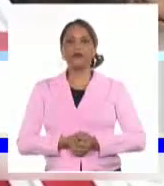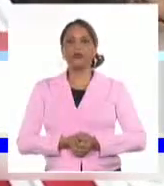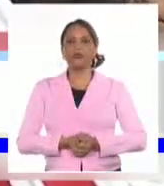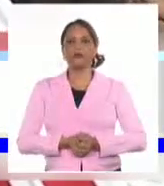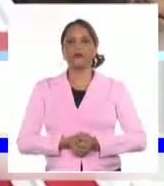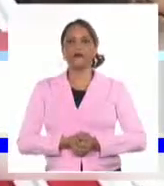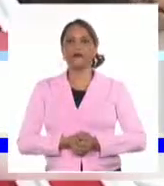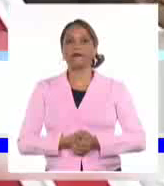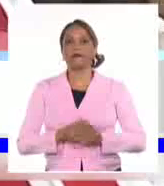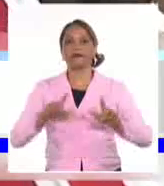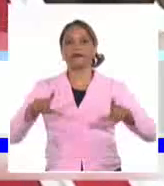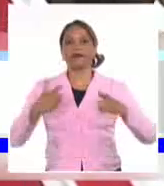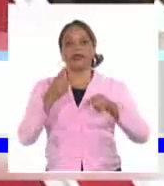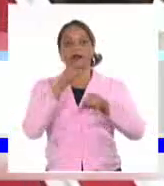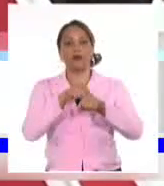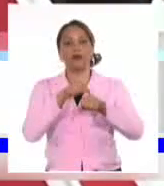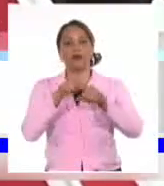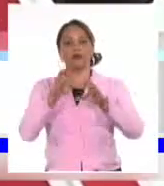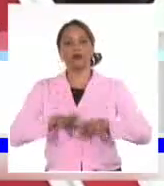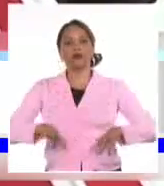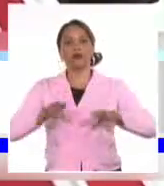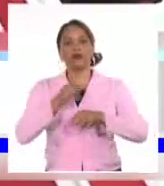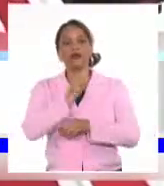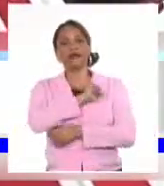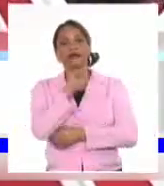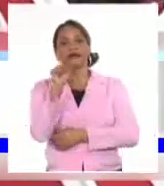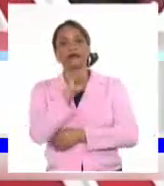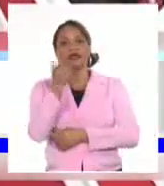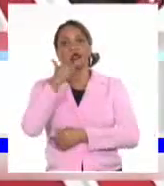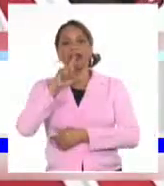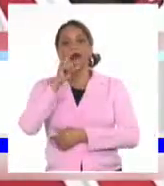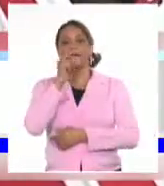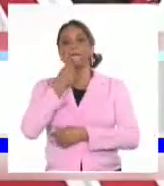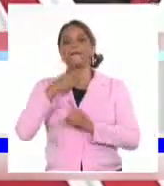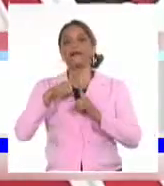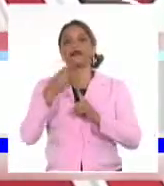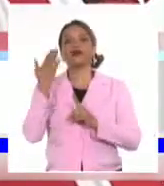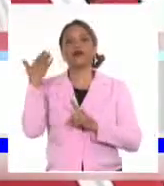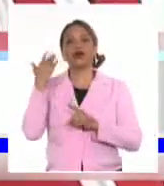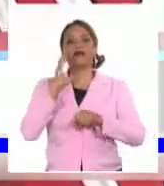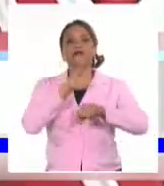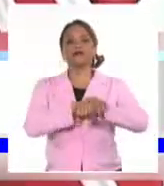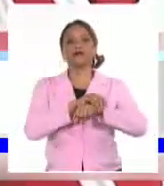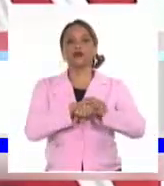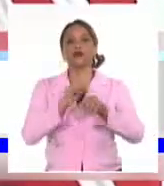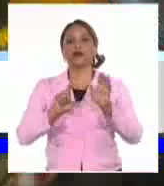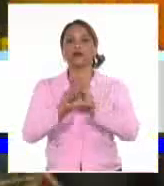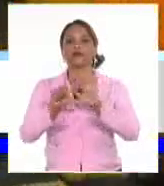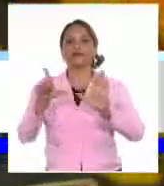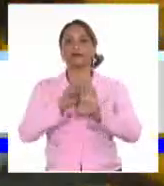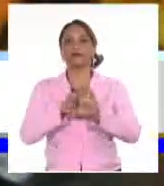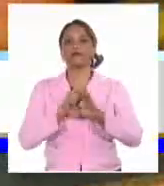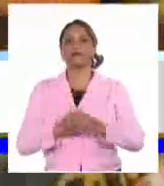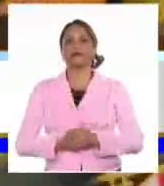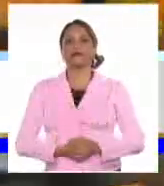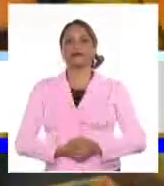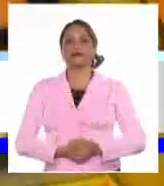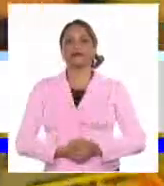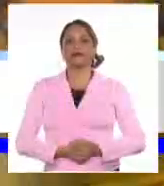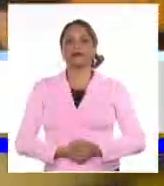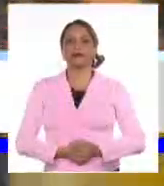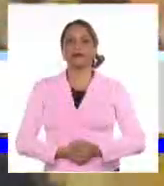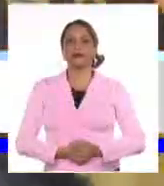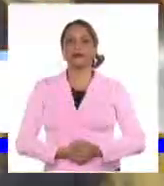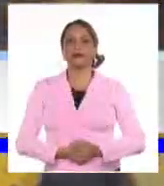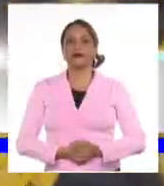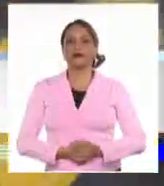medio de la conmoción social por la liberación de Alberto Fujimori, quien guardaba prisión por corrupción y crímenes de lesa humanidad. El indulto